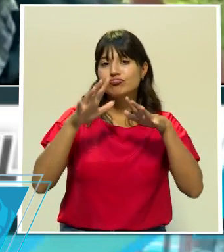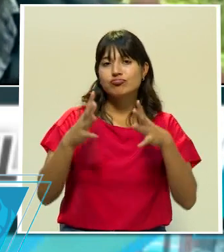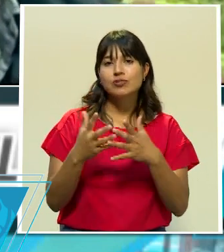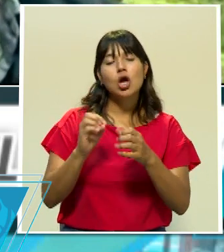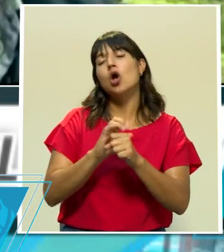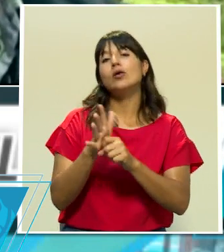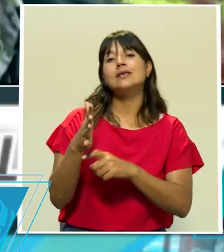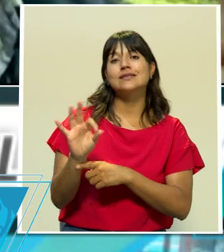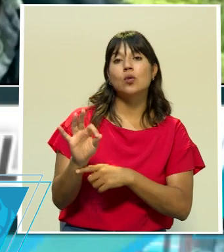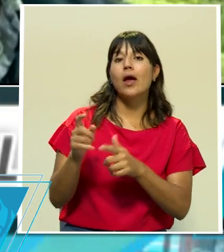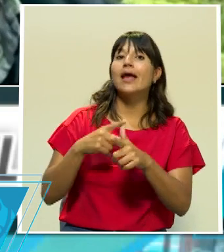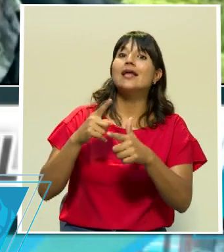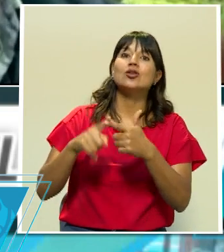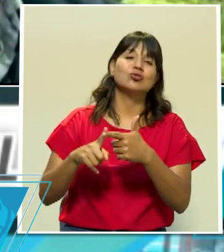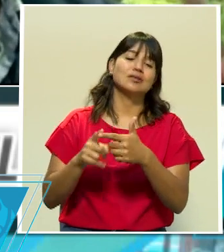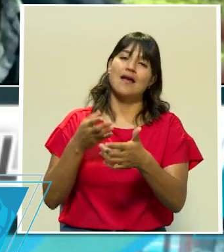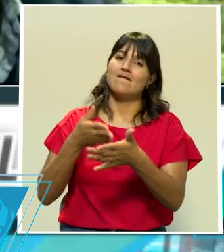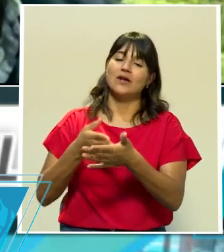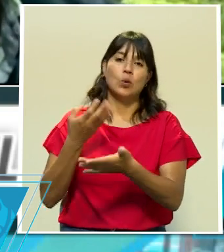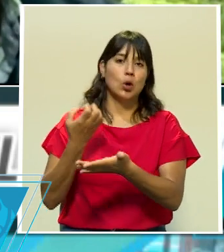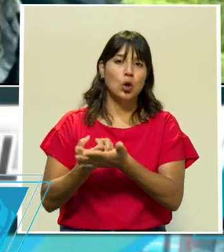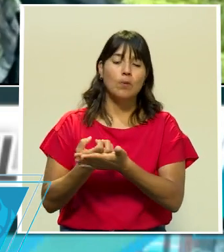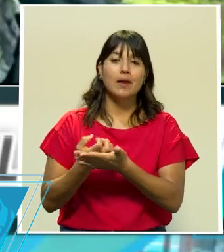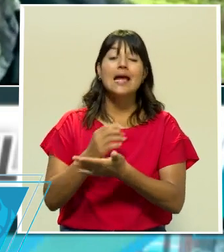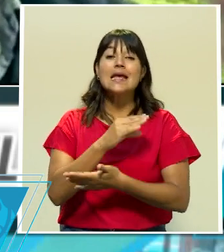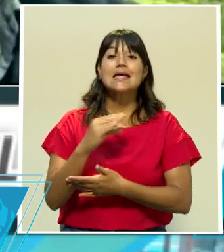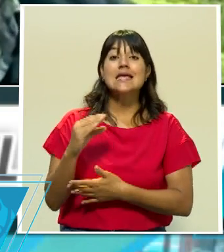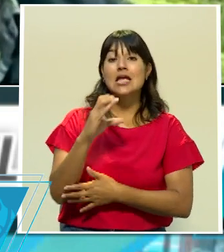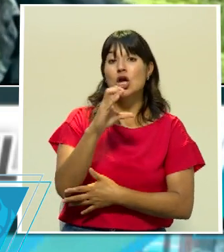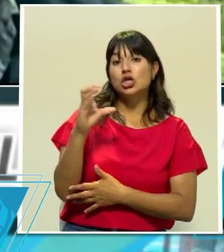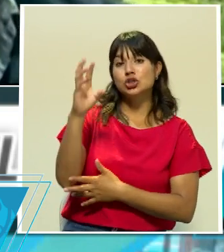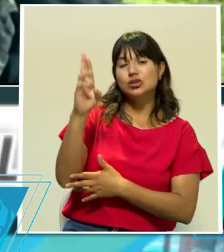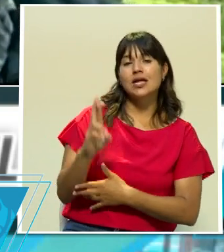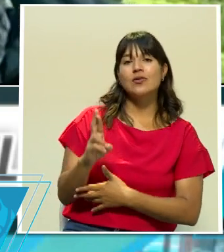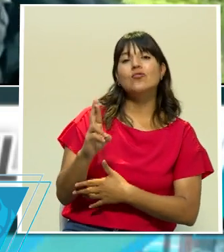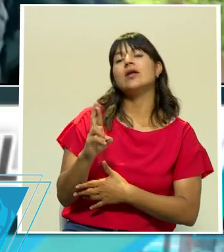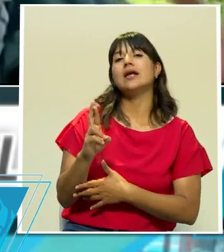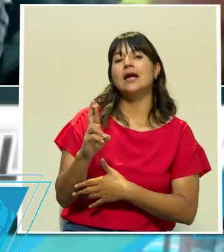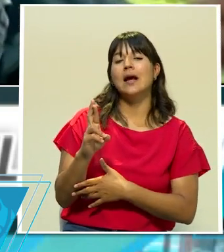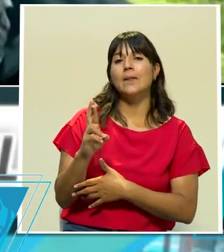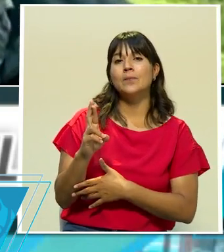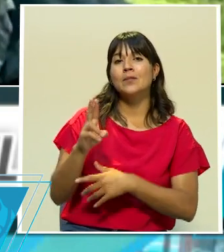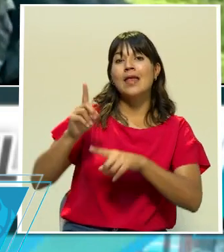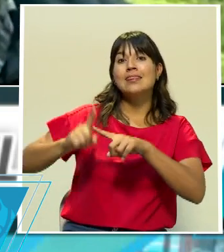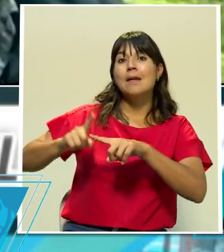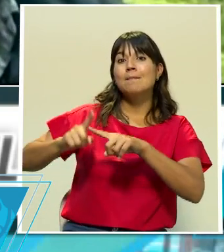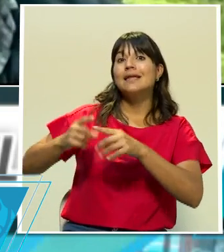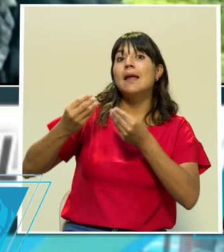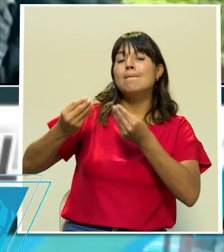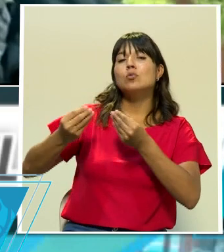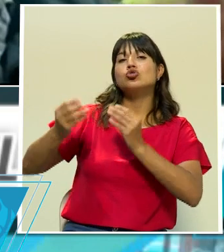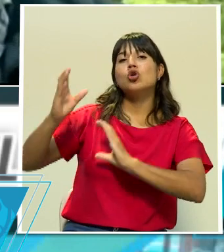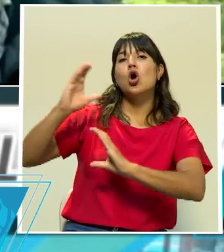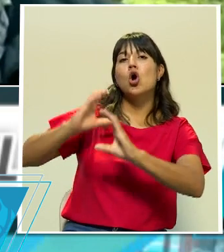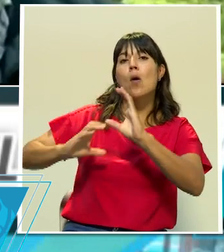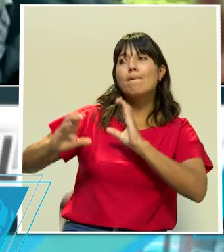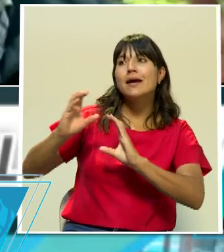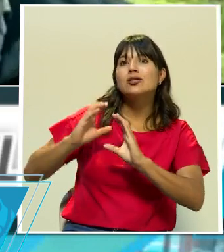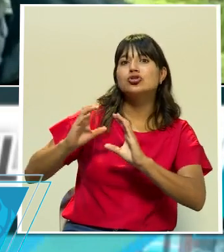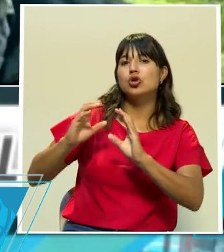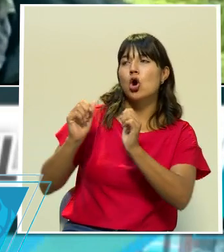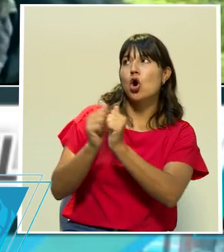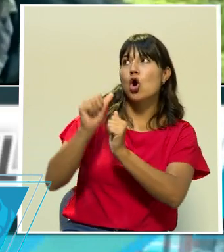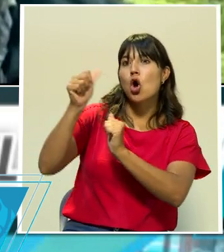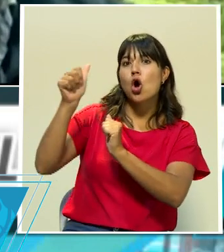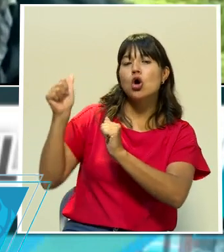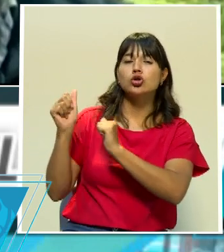se contrae y nosotros somos un país orientado hacia el comercio exterior, se nos caen las exportaciones por un lado, se reduce